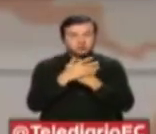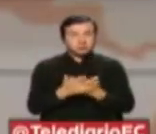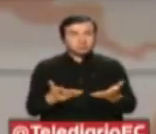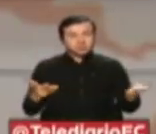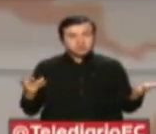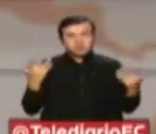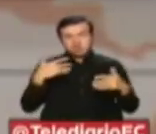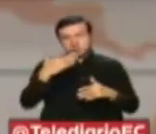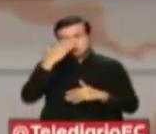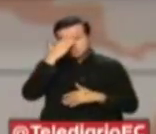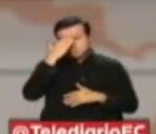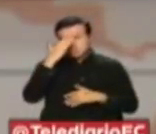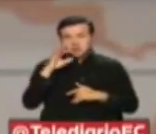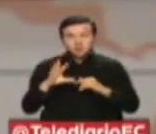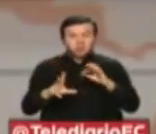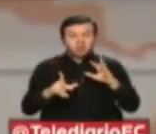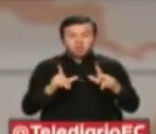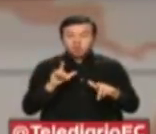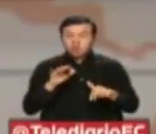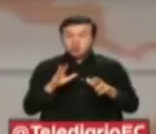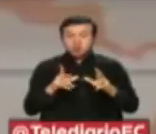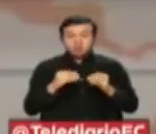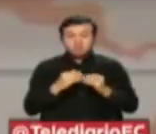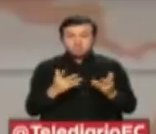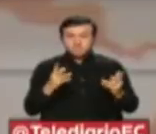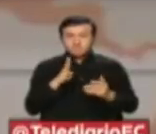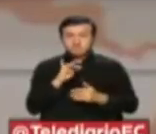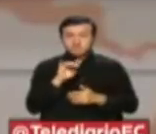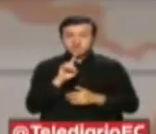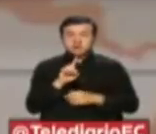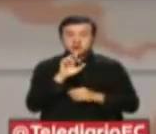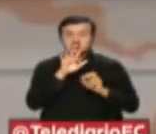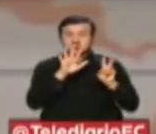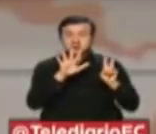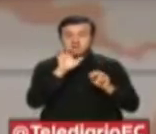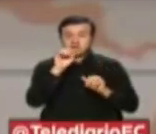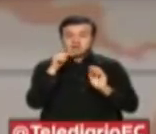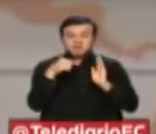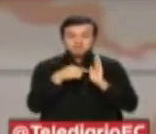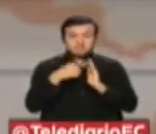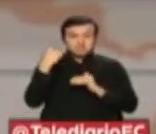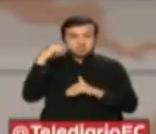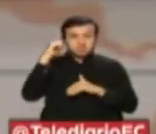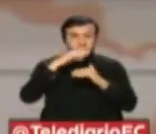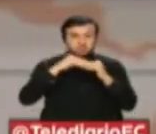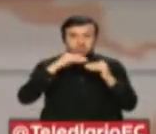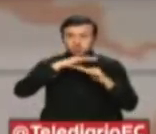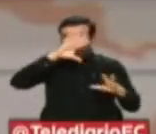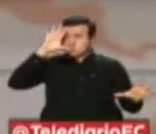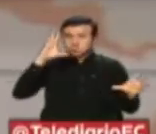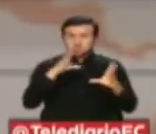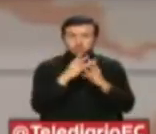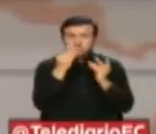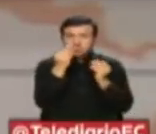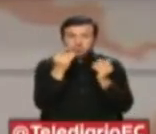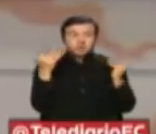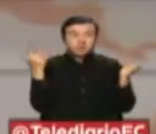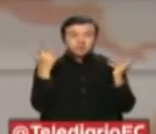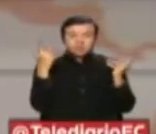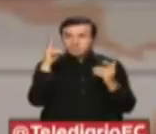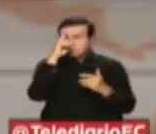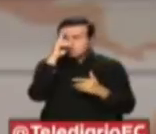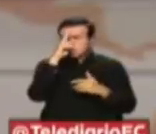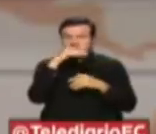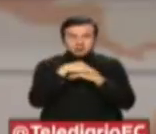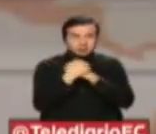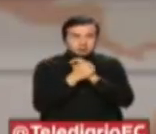sabemos que la producción es alta el bid habla de 70 mil millones de dólares todo ese dinero puede comprar a cualquiera